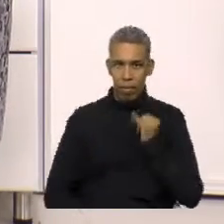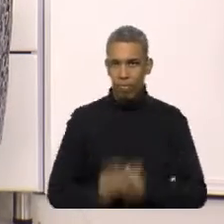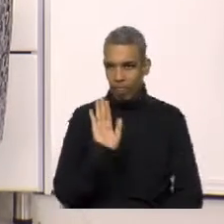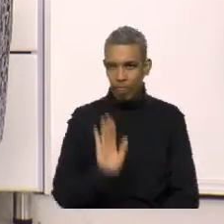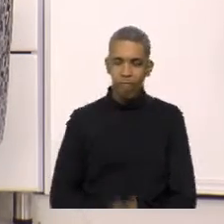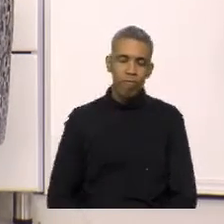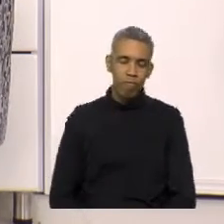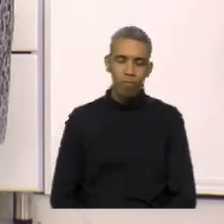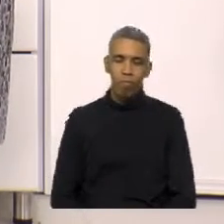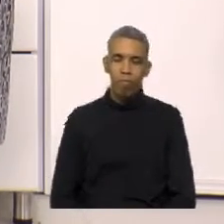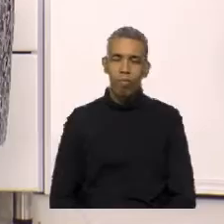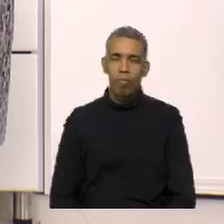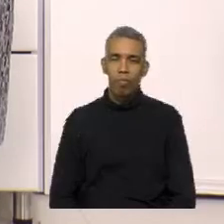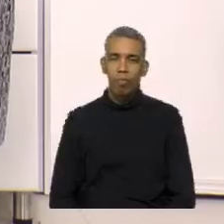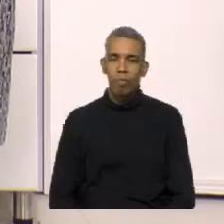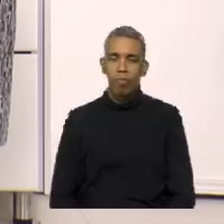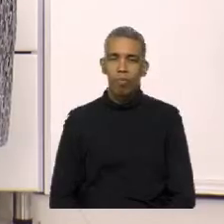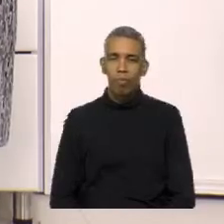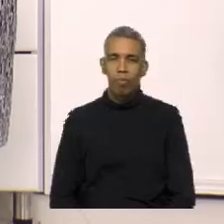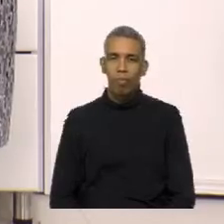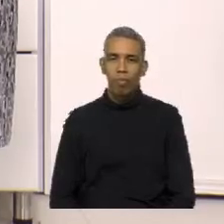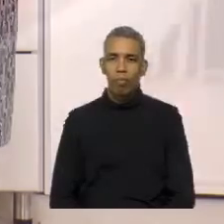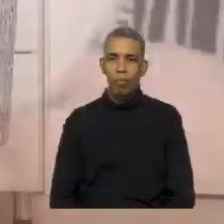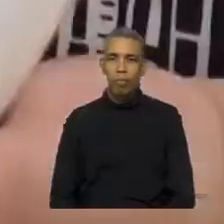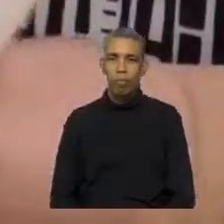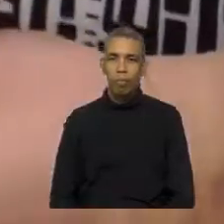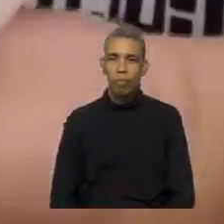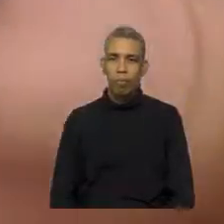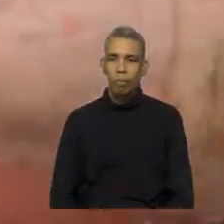y los chips de plátano, las coscojitas.